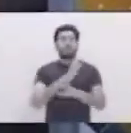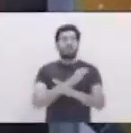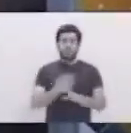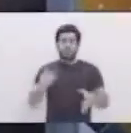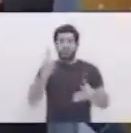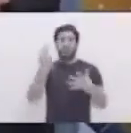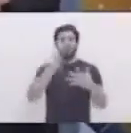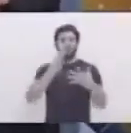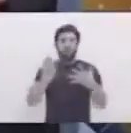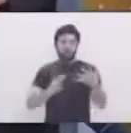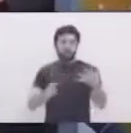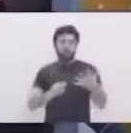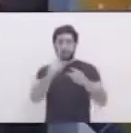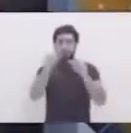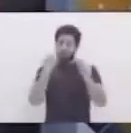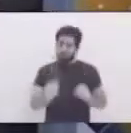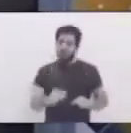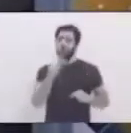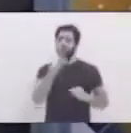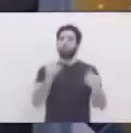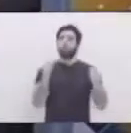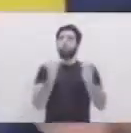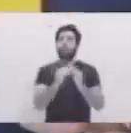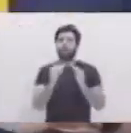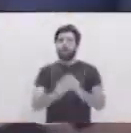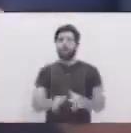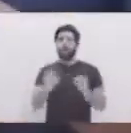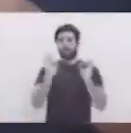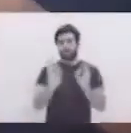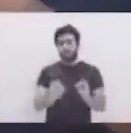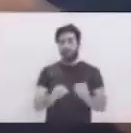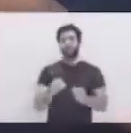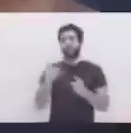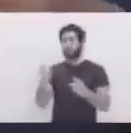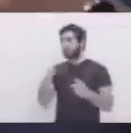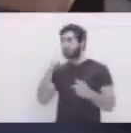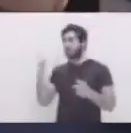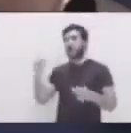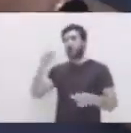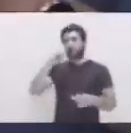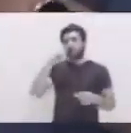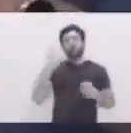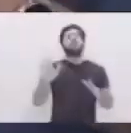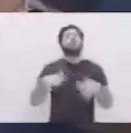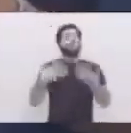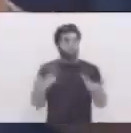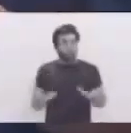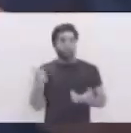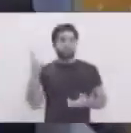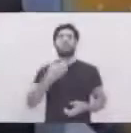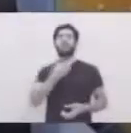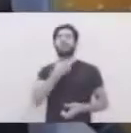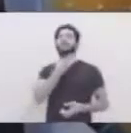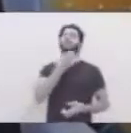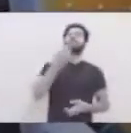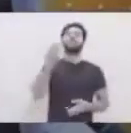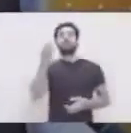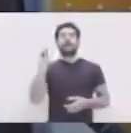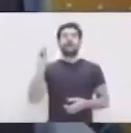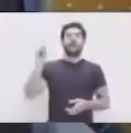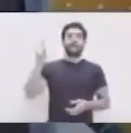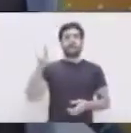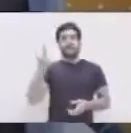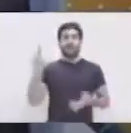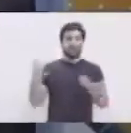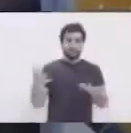foamy, pero ustedes pueden usar lo que tengan, ¿sí? Y ahorita va a ser amarillo porque es jirafa. Exacto, vamos a hacer una jirafa. Cualquier otro color. Al